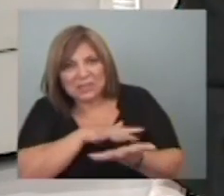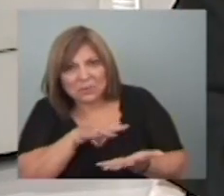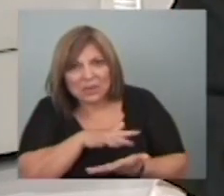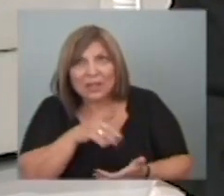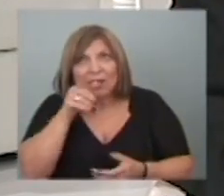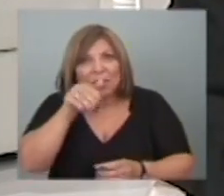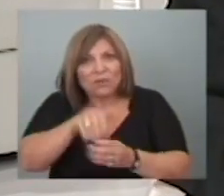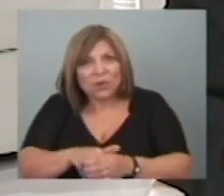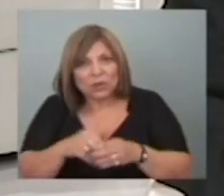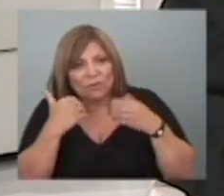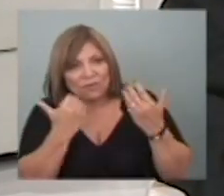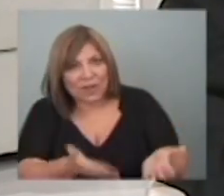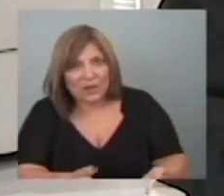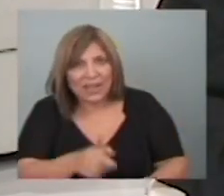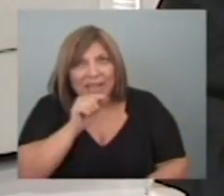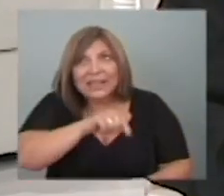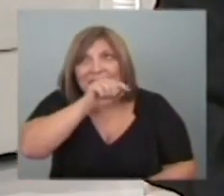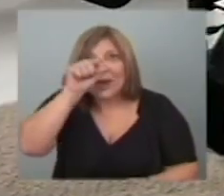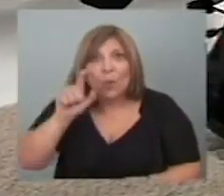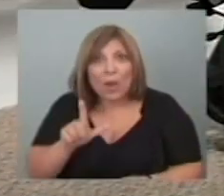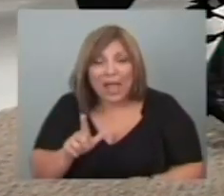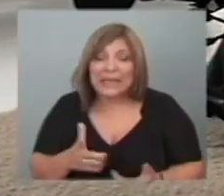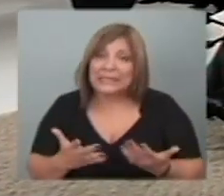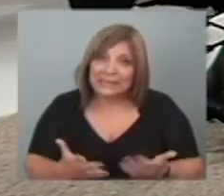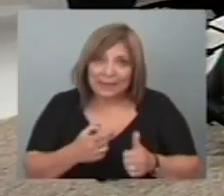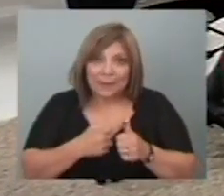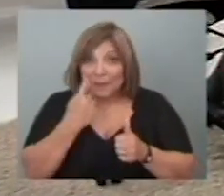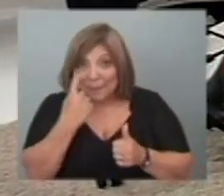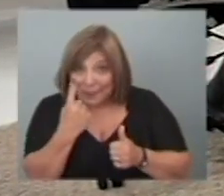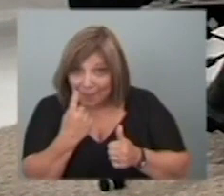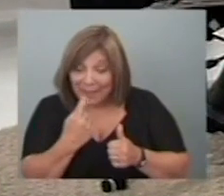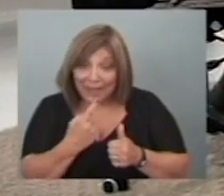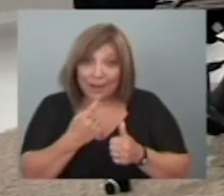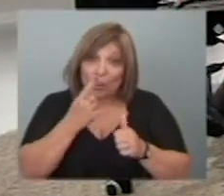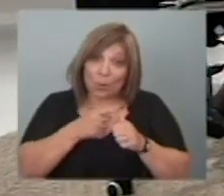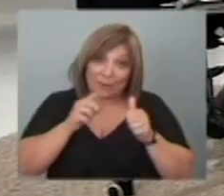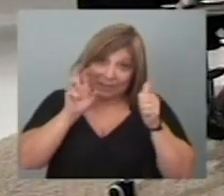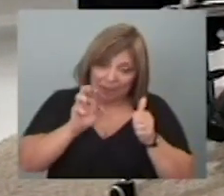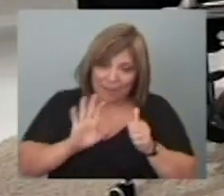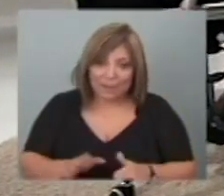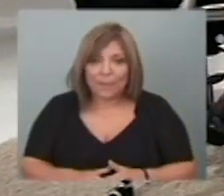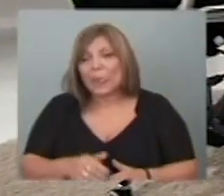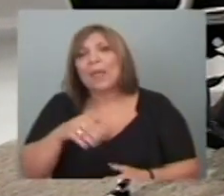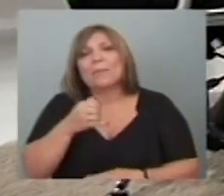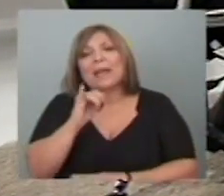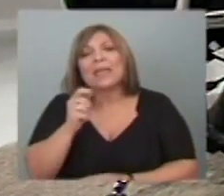incidirían en esas localidades. Uh-huh. Esa es una primera aproximación al tema, ¿no?